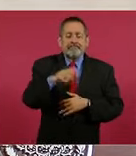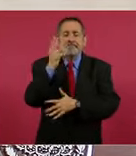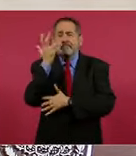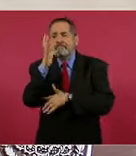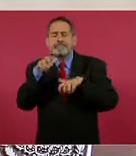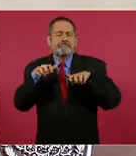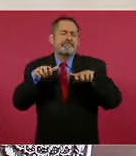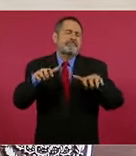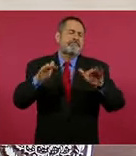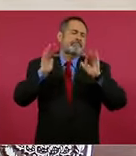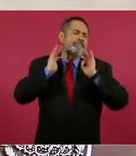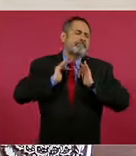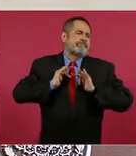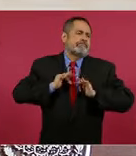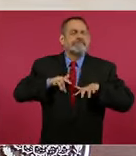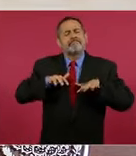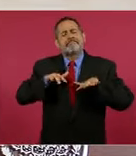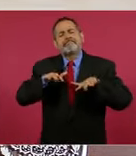selva.